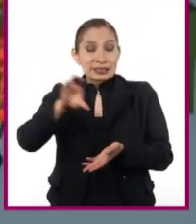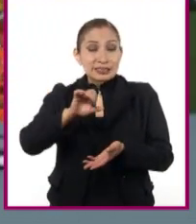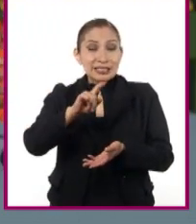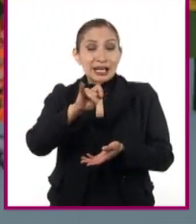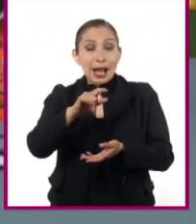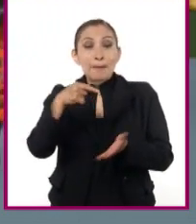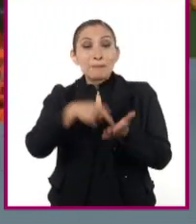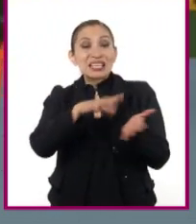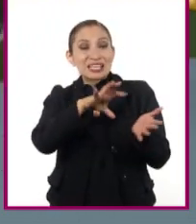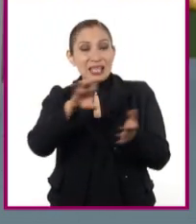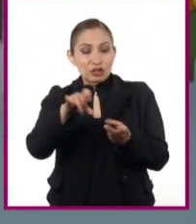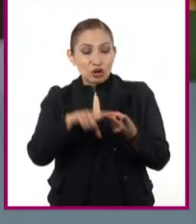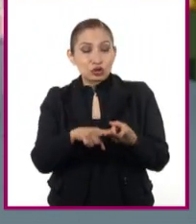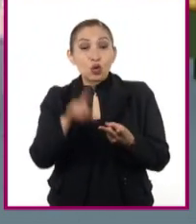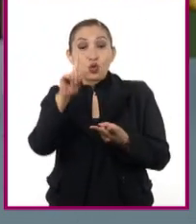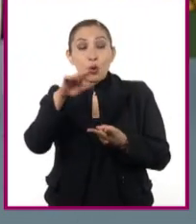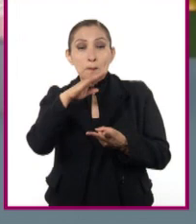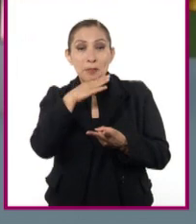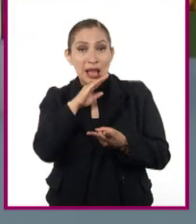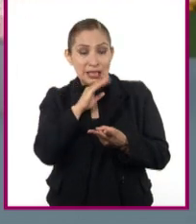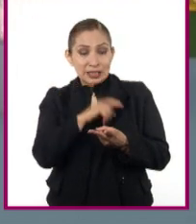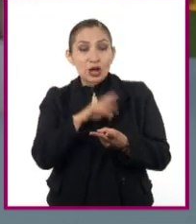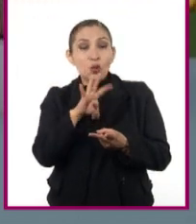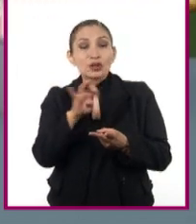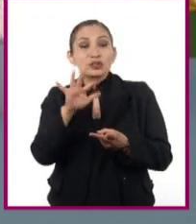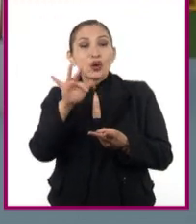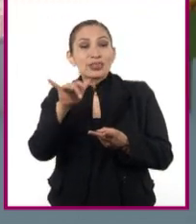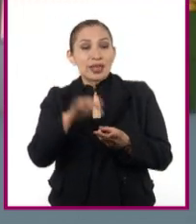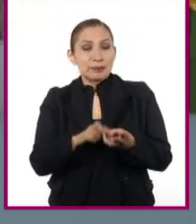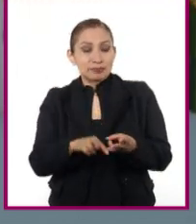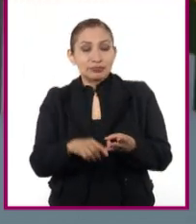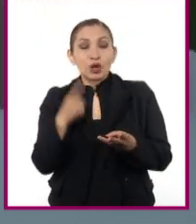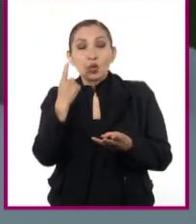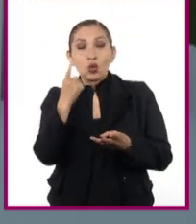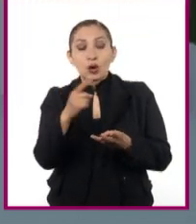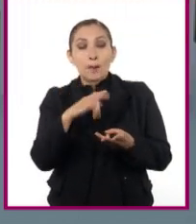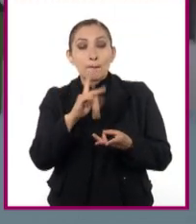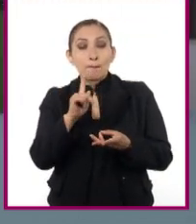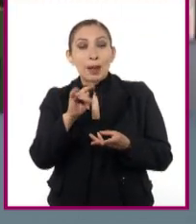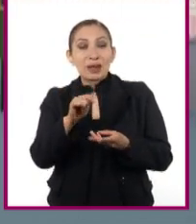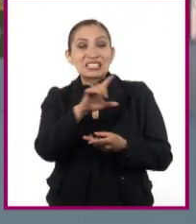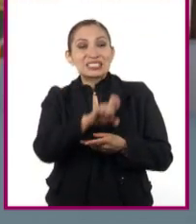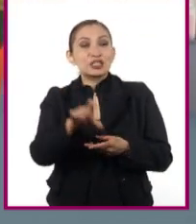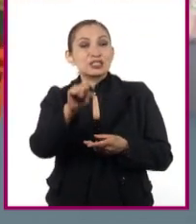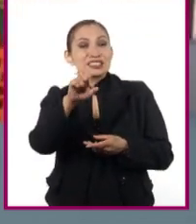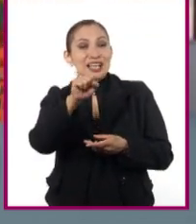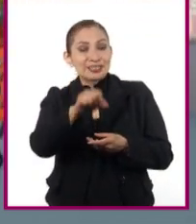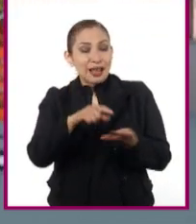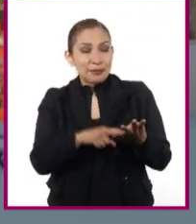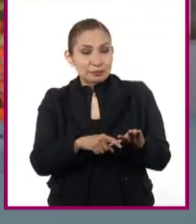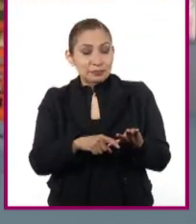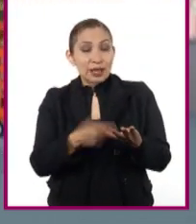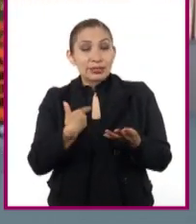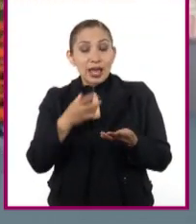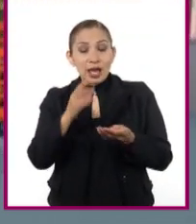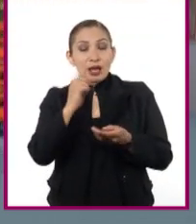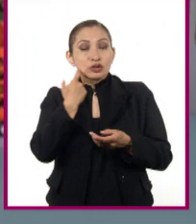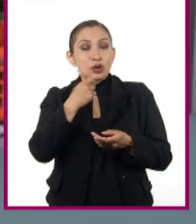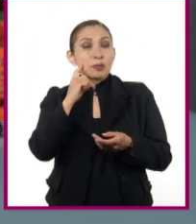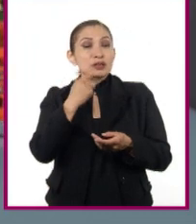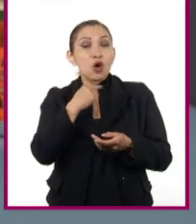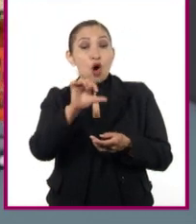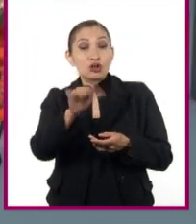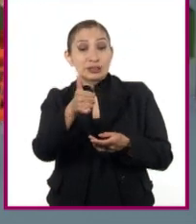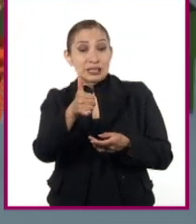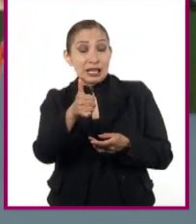cereales, 1.500. Uno de maíz, 450. Uno de papas, 160. De tomates,